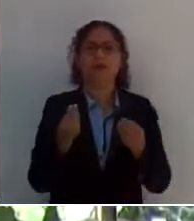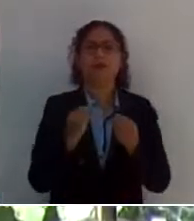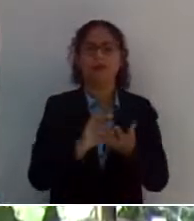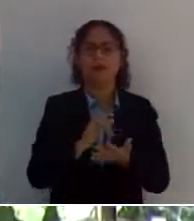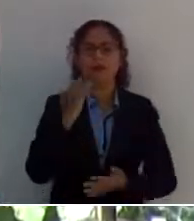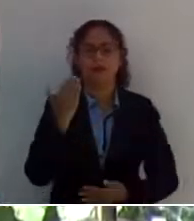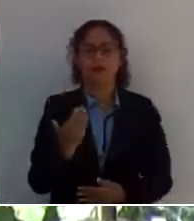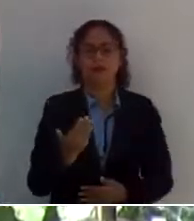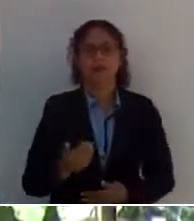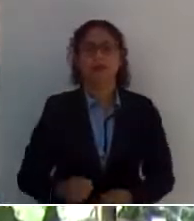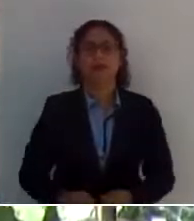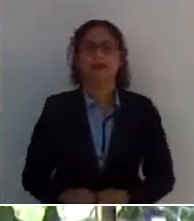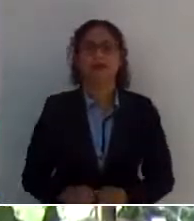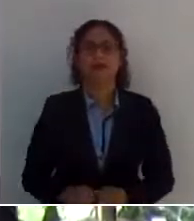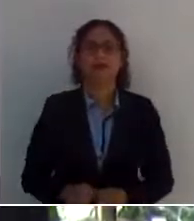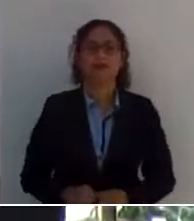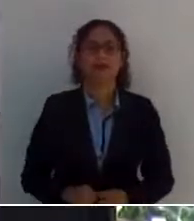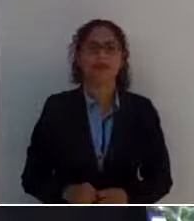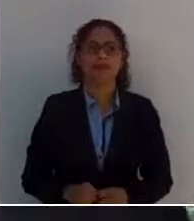verdad.